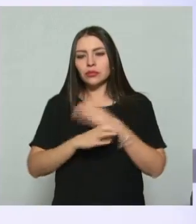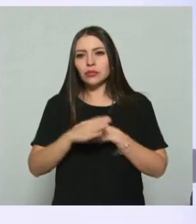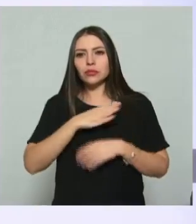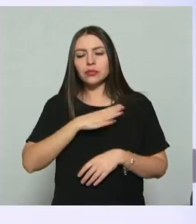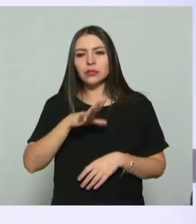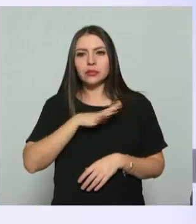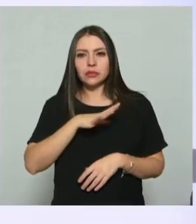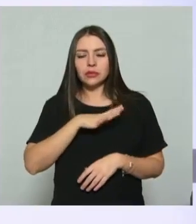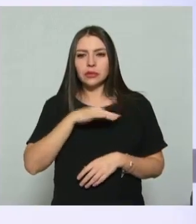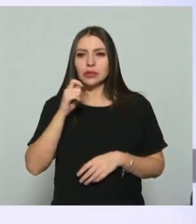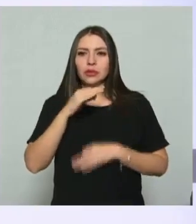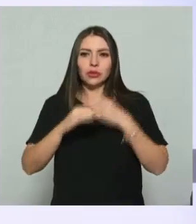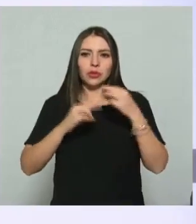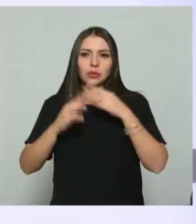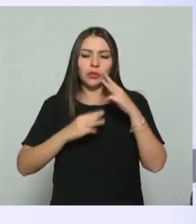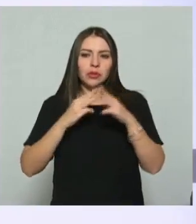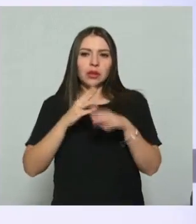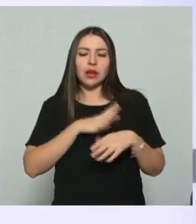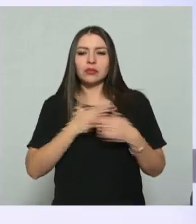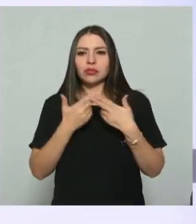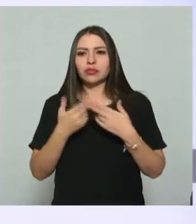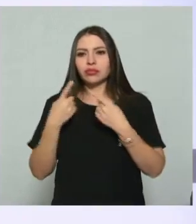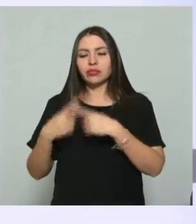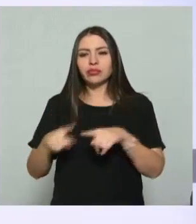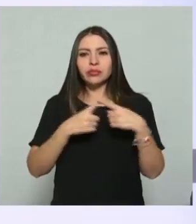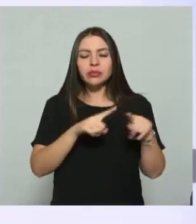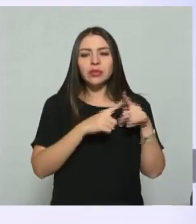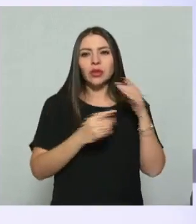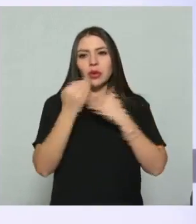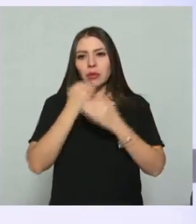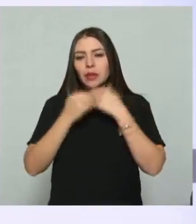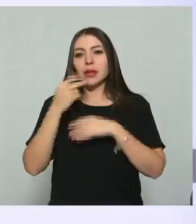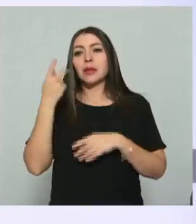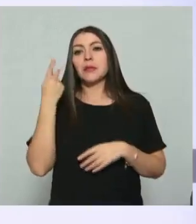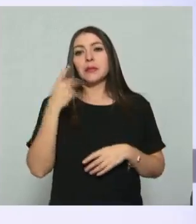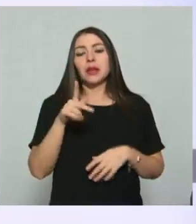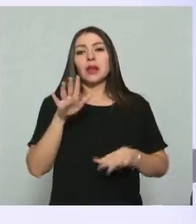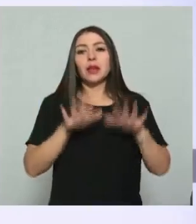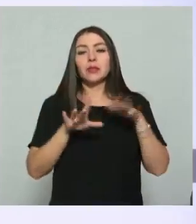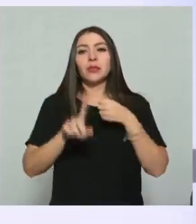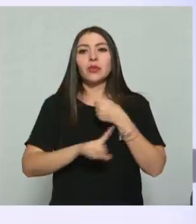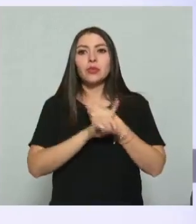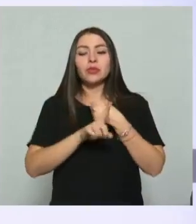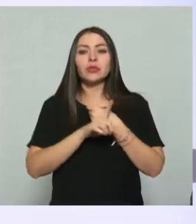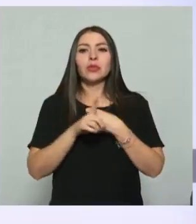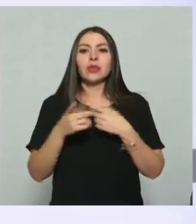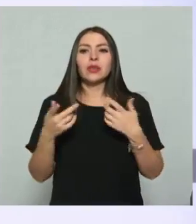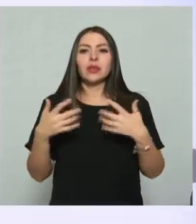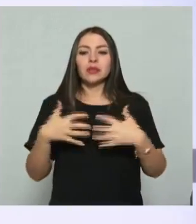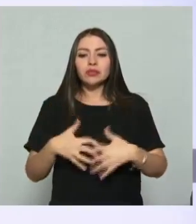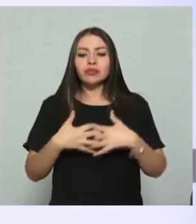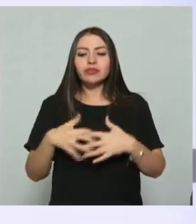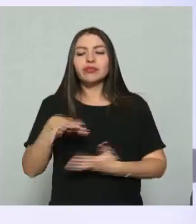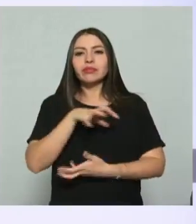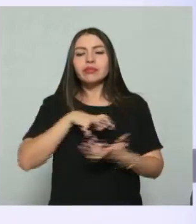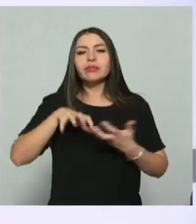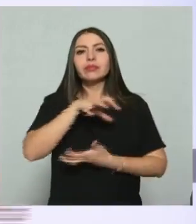todo el mundo, ¿no? Tenemos una gran variedad de alimentos. El problema es que con la industrialización,